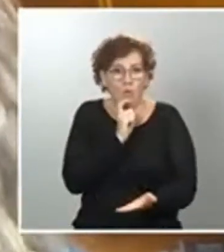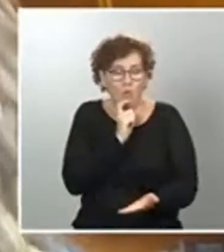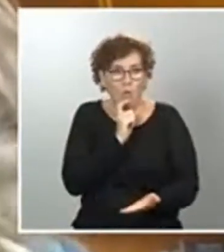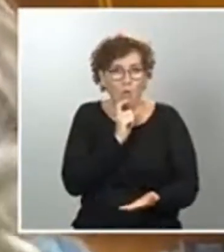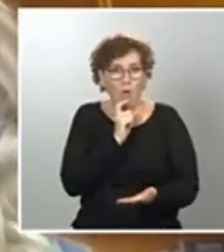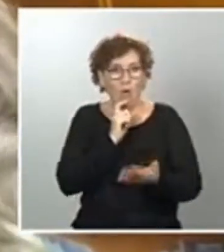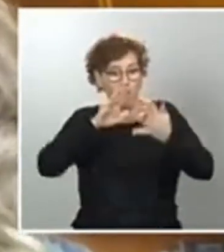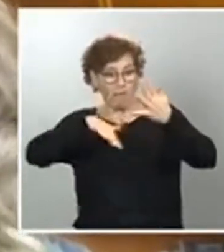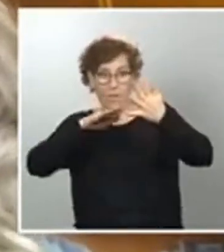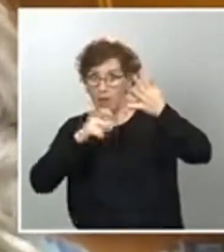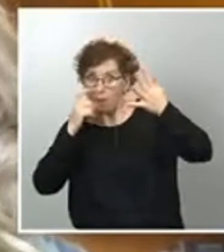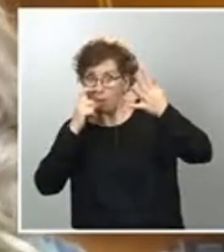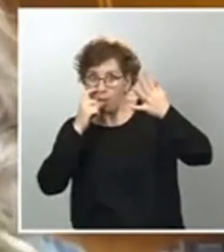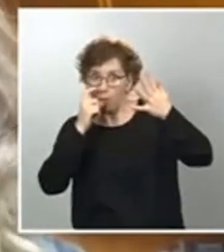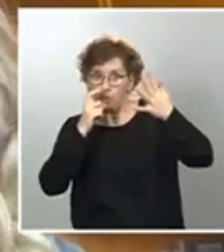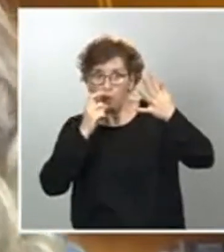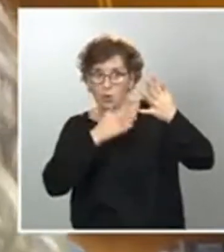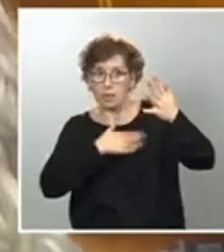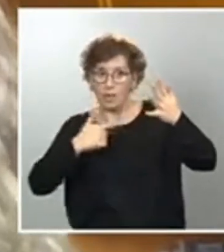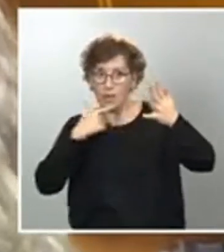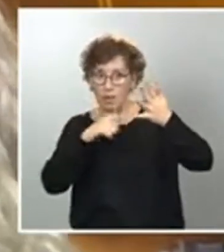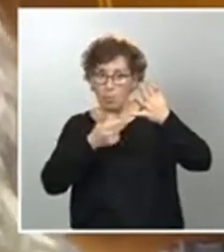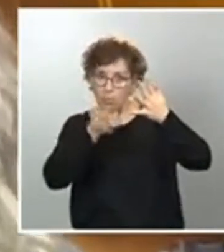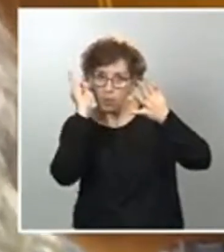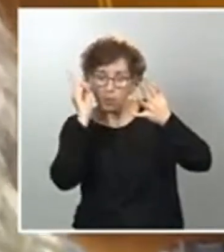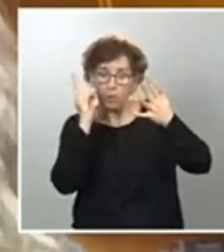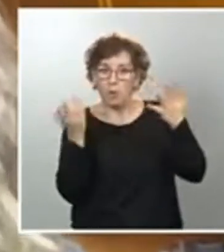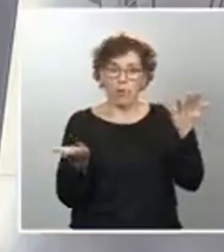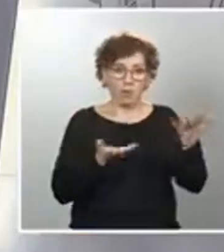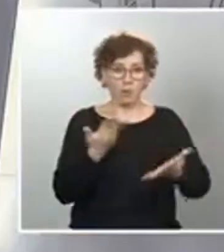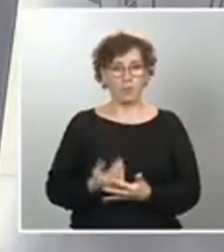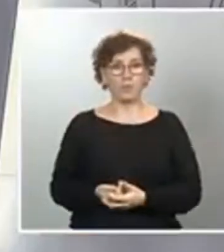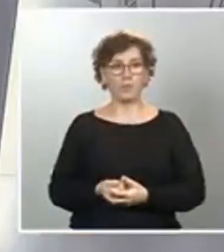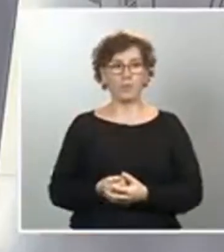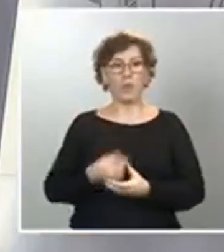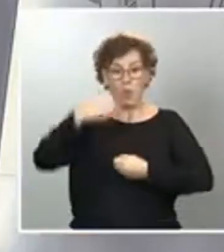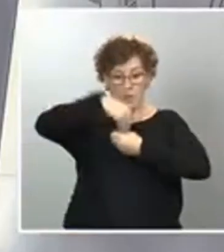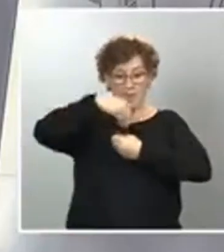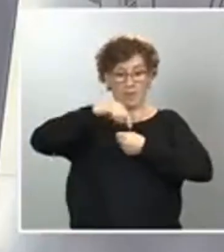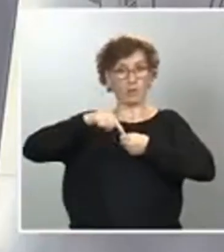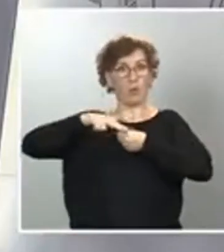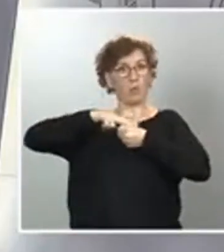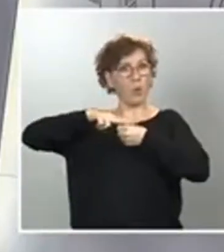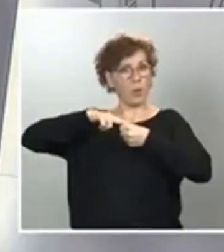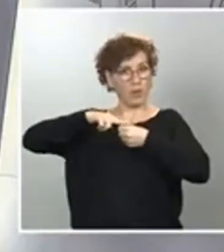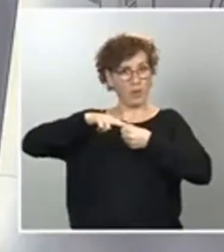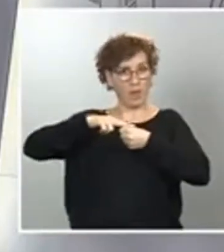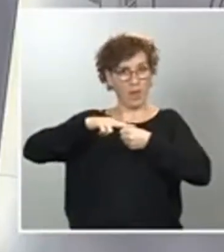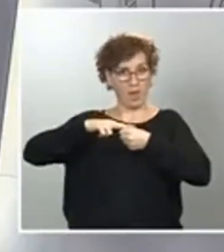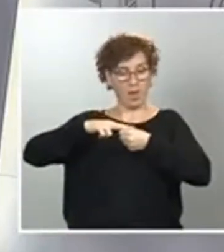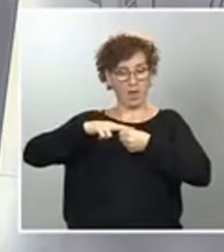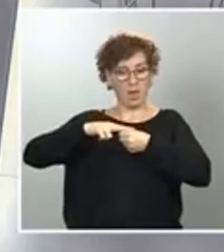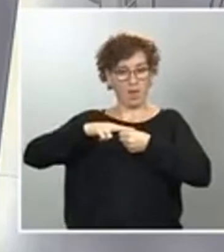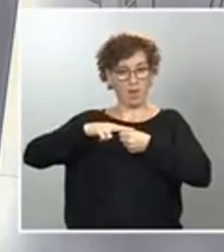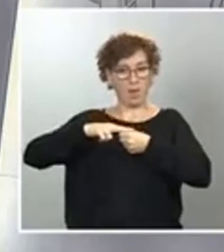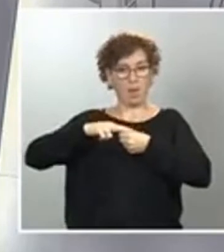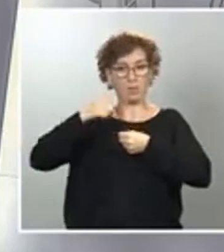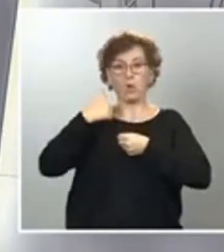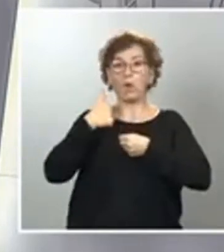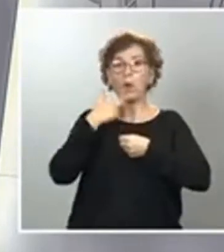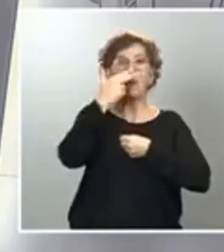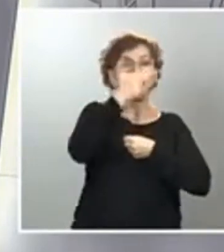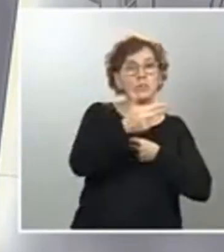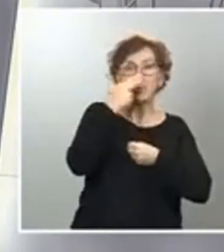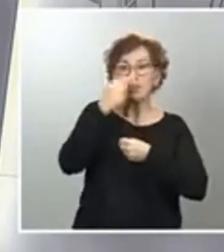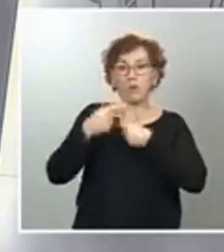junio ese fin de la restricción. Y también dentro de la misma provincia, si será posible, ¿cuándo será posible visitar a un